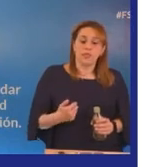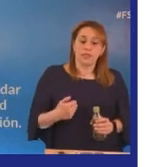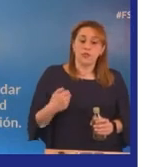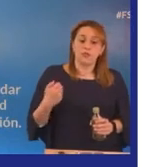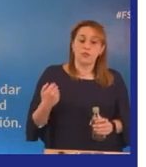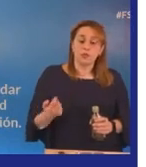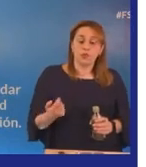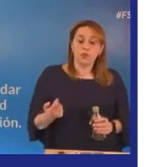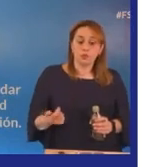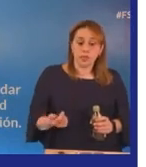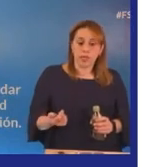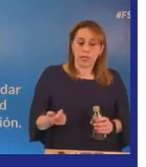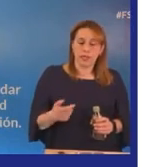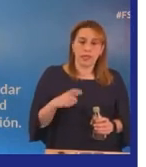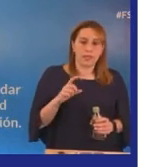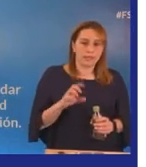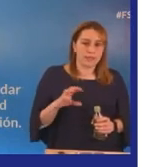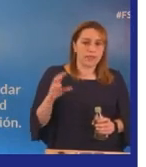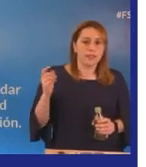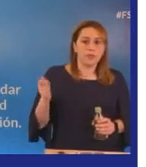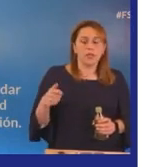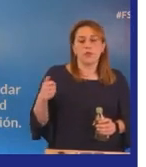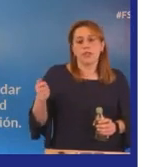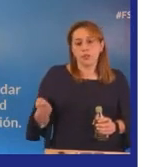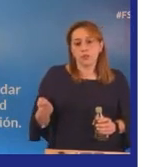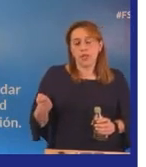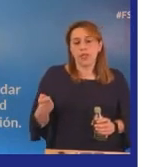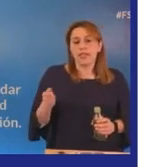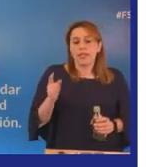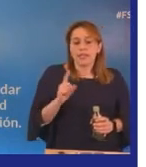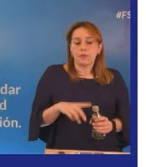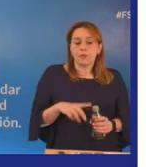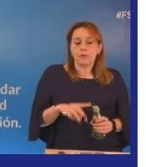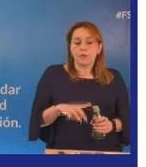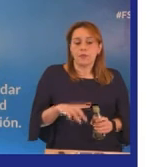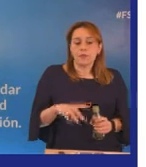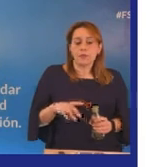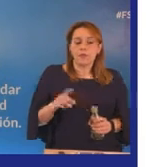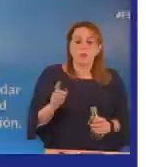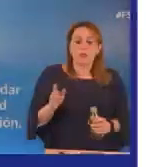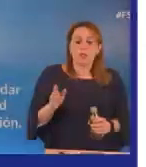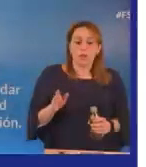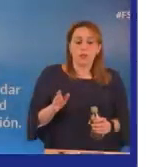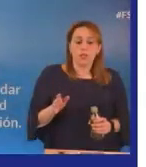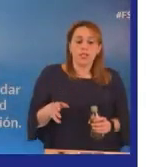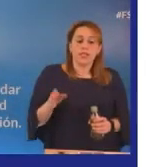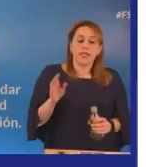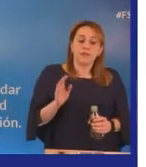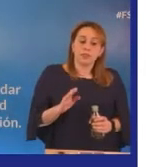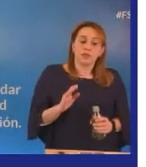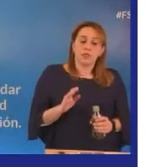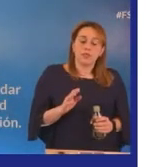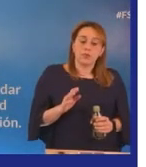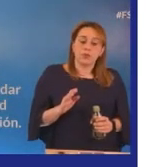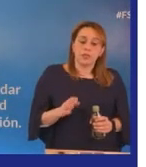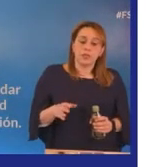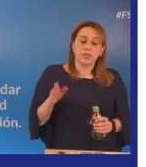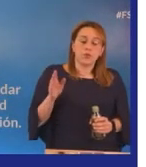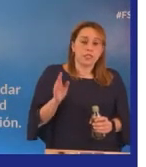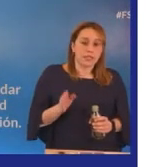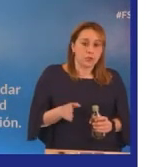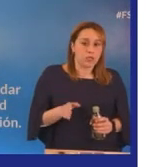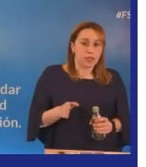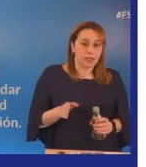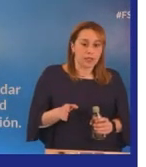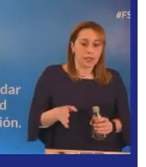pueda seguir siendo muy funcional, que necesite lo menor de ayuda, y al mismo tiempo siempre buscamos que hayan factores importantes